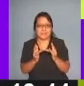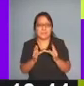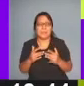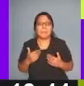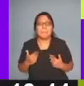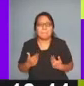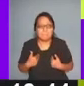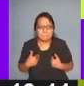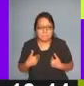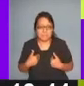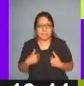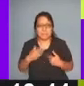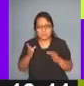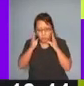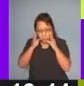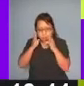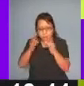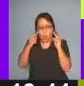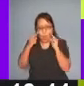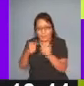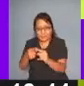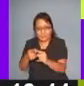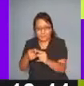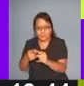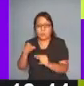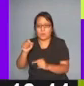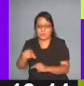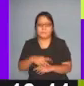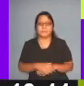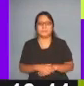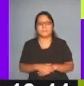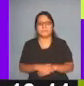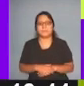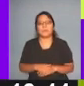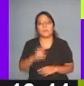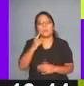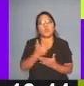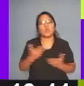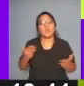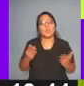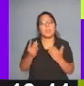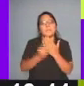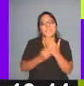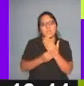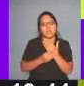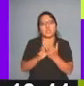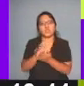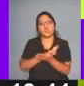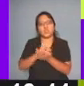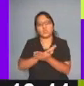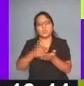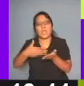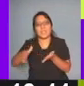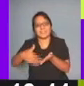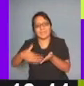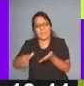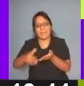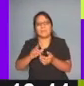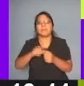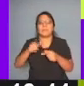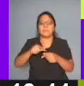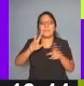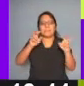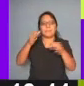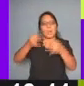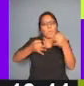prioritario. Gracias. Buen día, ministro. Con la disolución del INADI y la absorción del Ministerio de Justicia, a partir de ahora